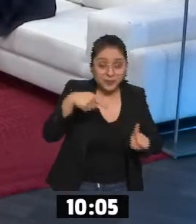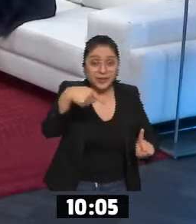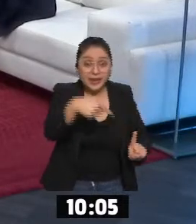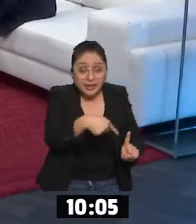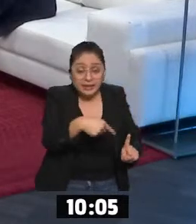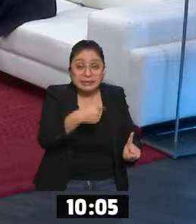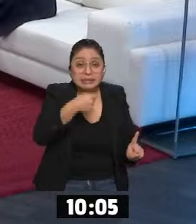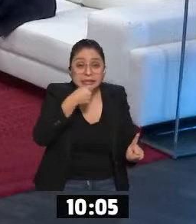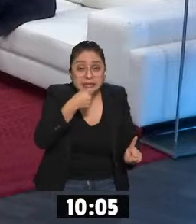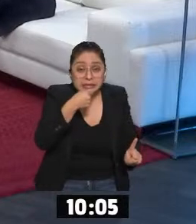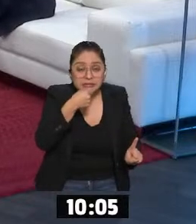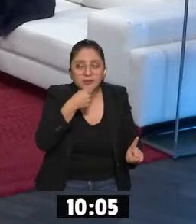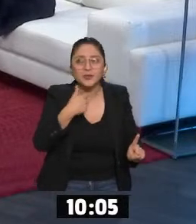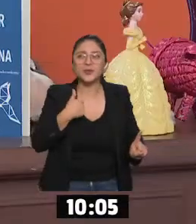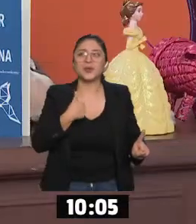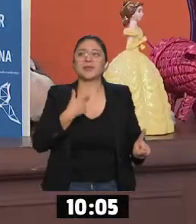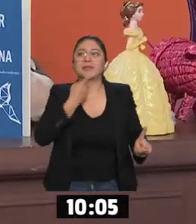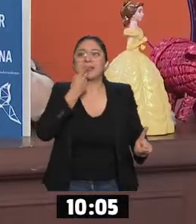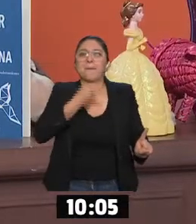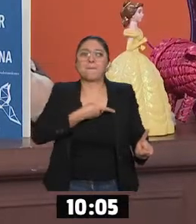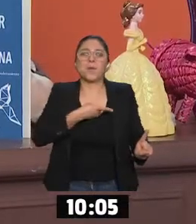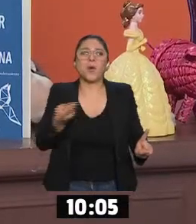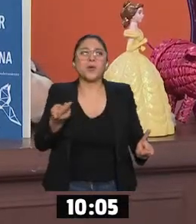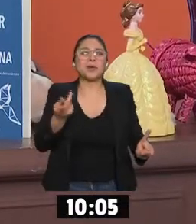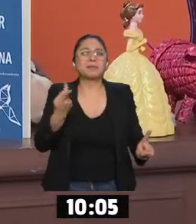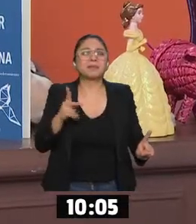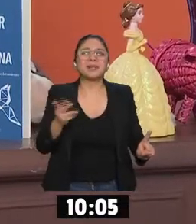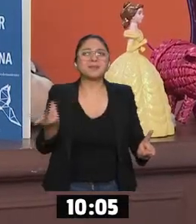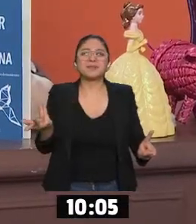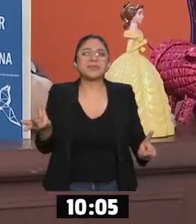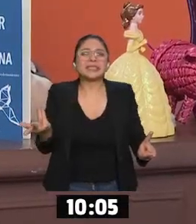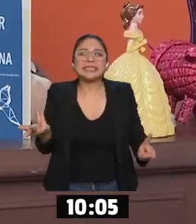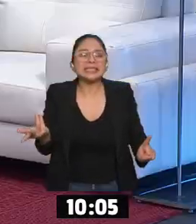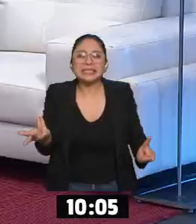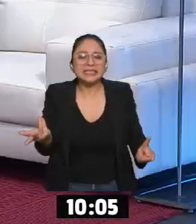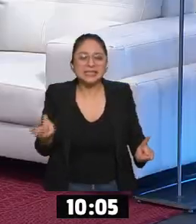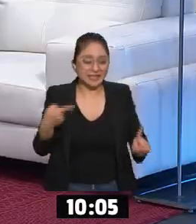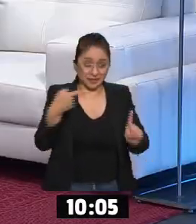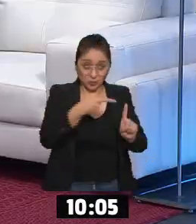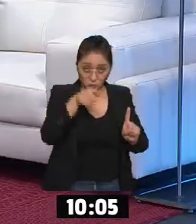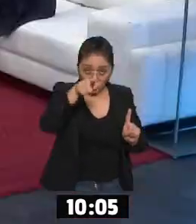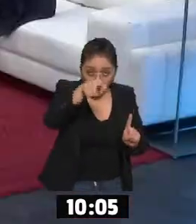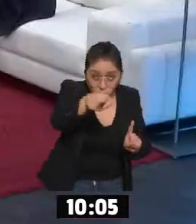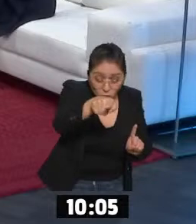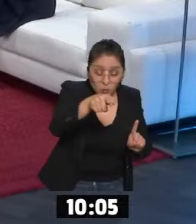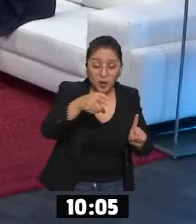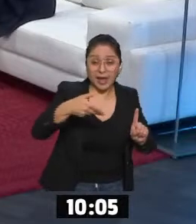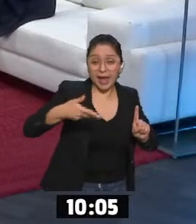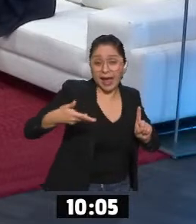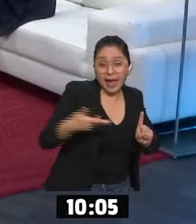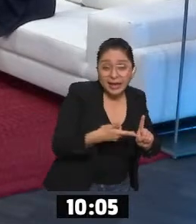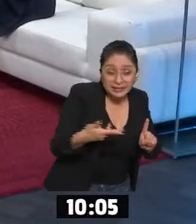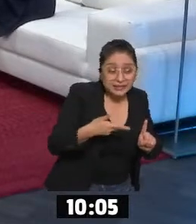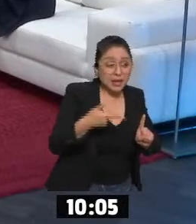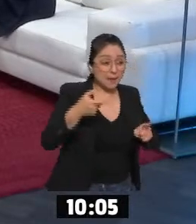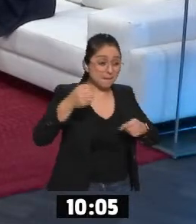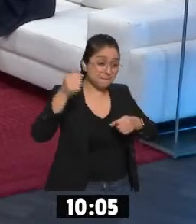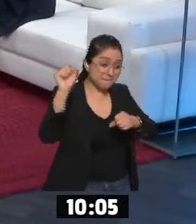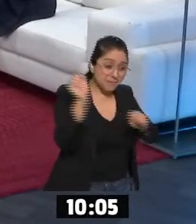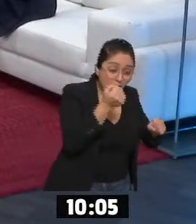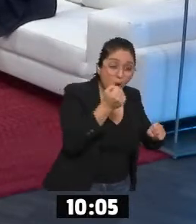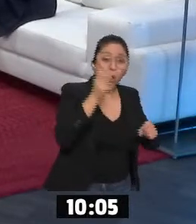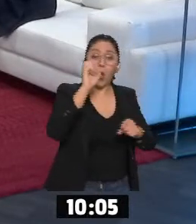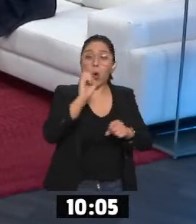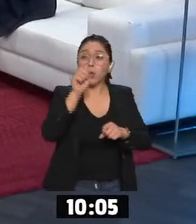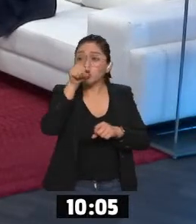pobre niño, pero... Sí, pues sí. No, y además le dices... Si vas a ser barrendero, tienes que ser el